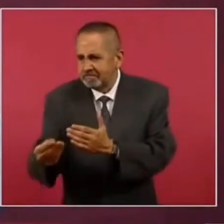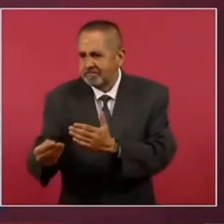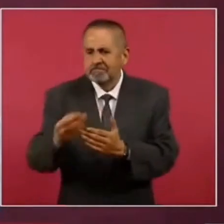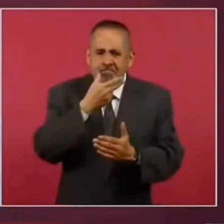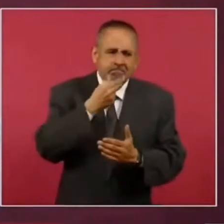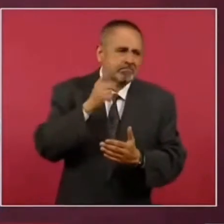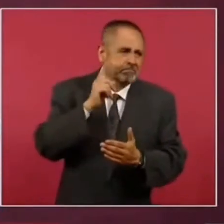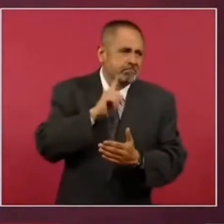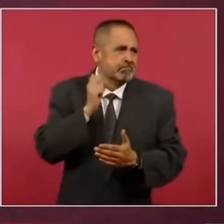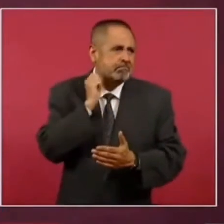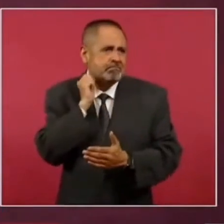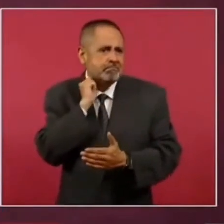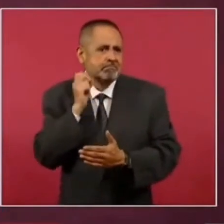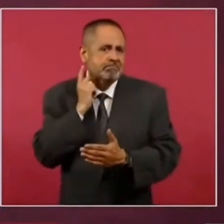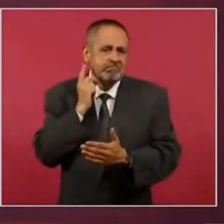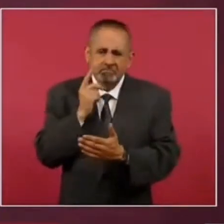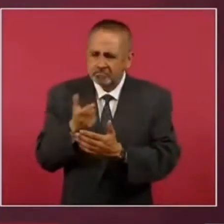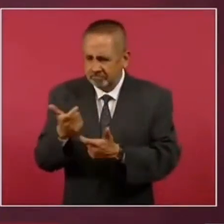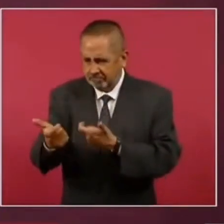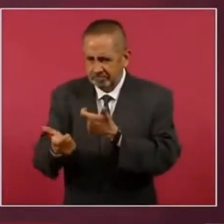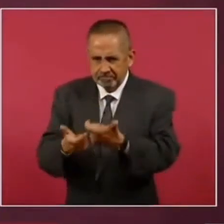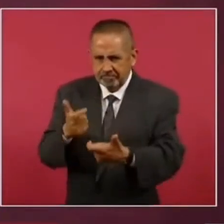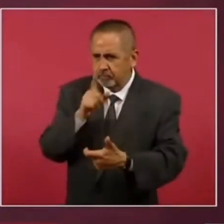senadores, diputados.